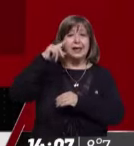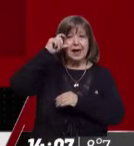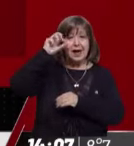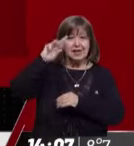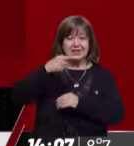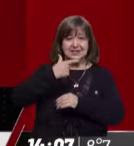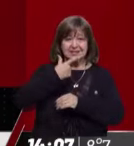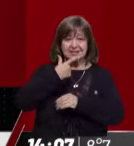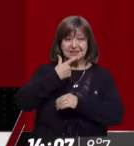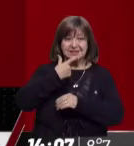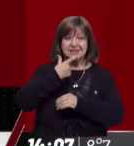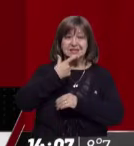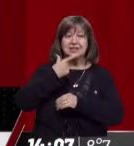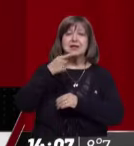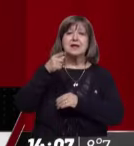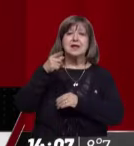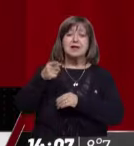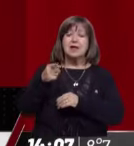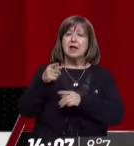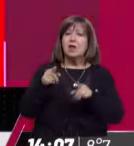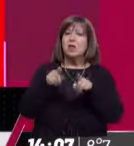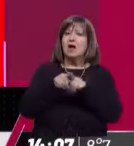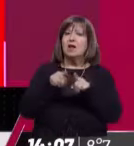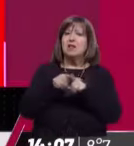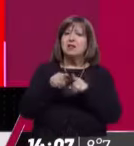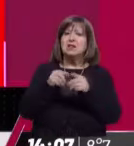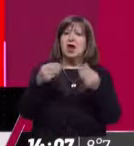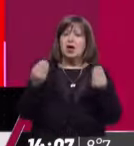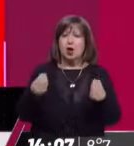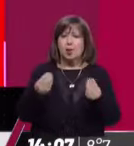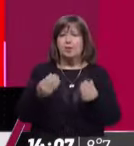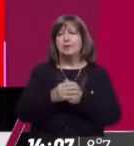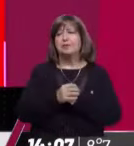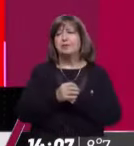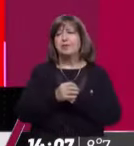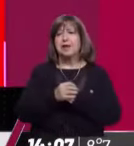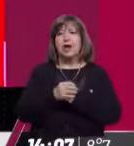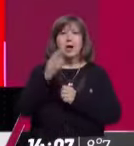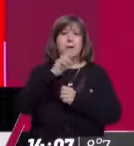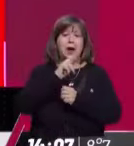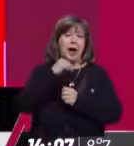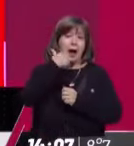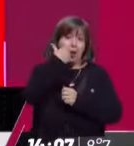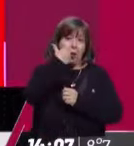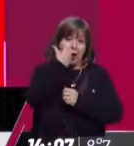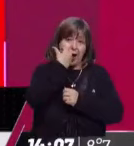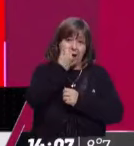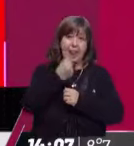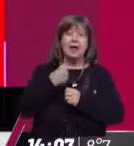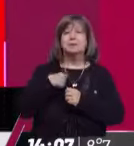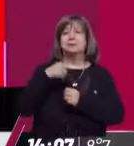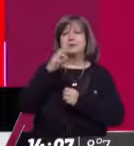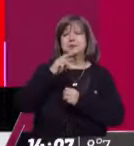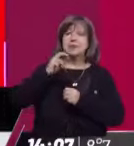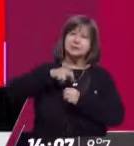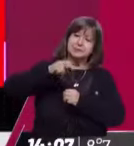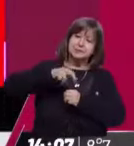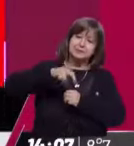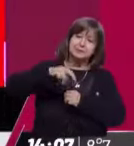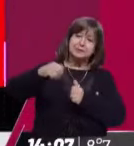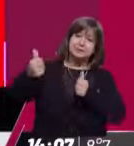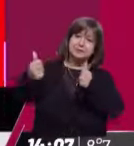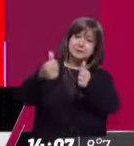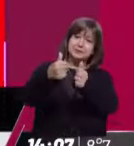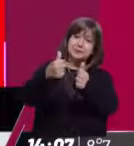lamentablemente sufrió el cuento del tío. ¿Cómo fue? La mujer salió de su casa y había una persona esperándola, diciéndole que era